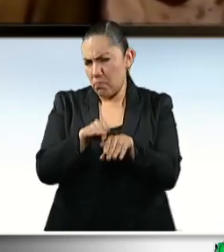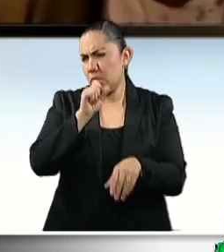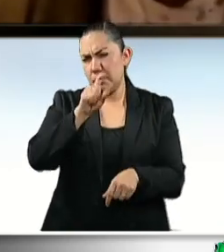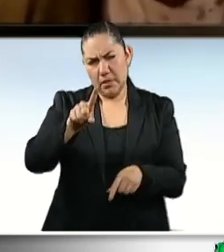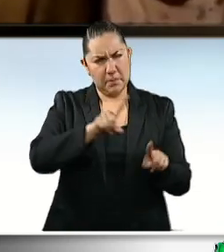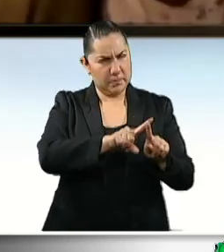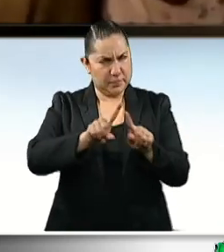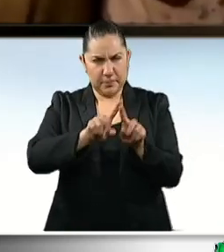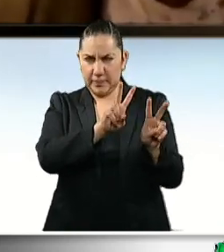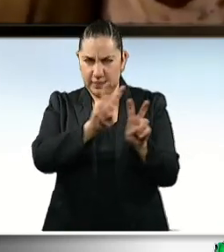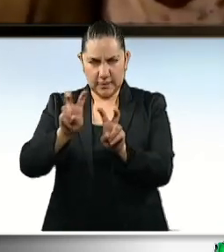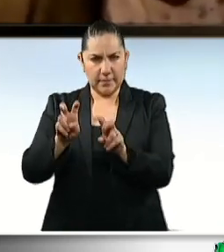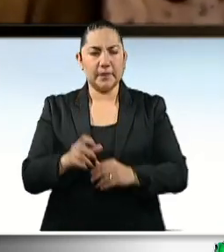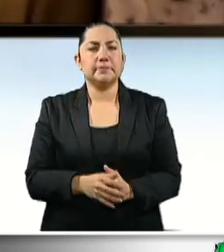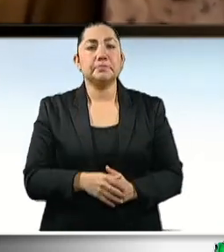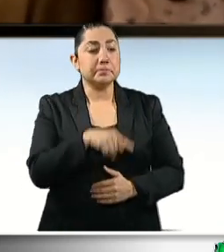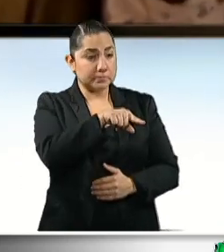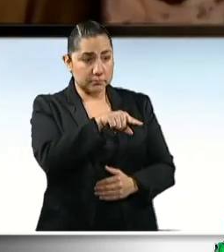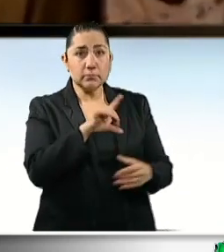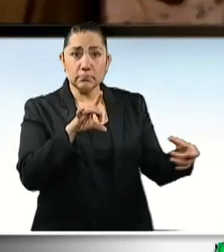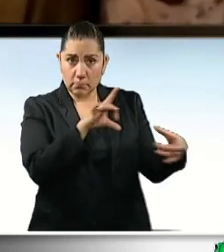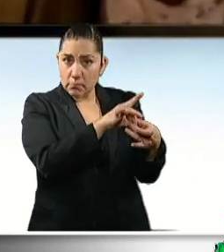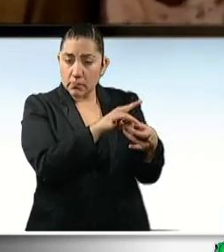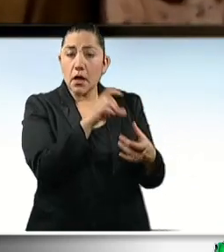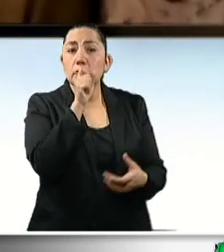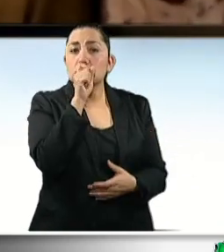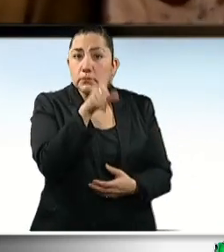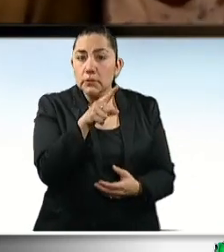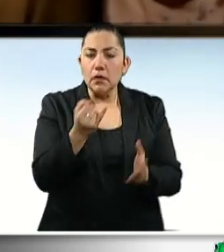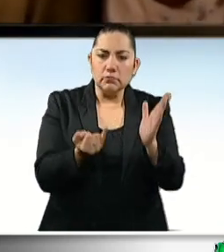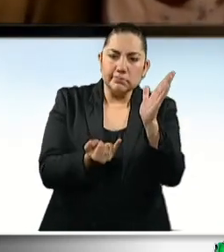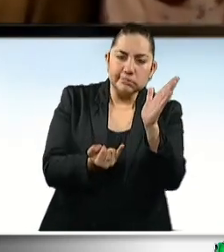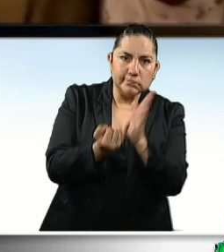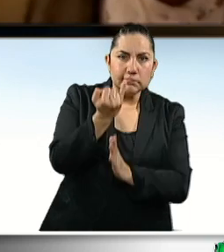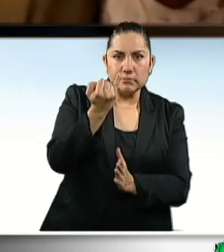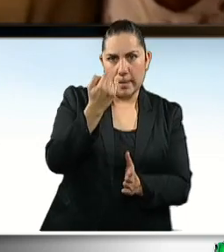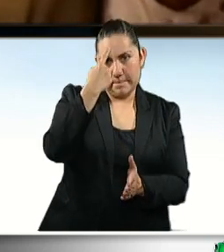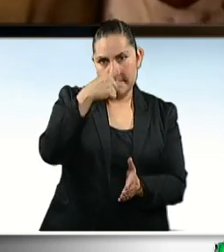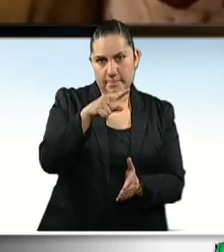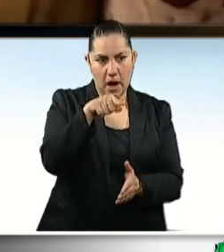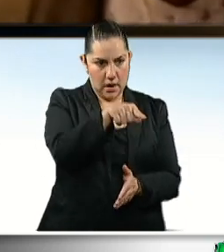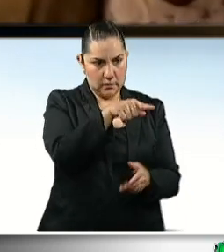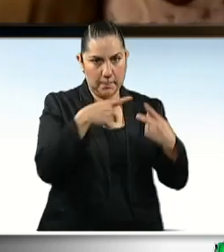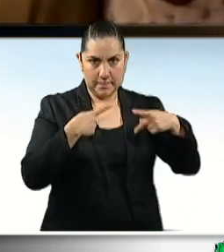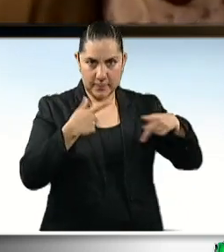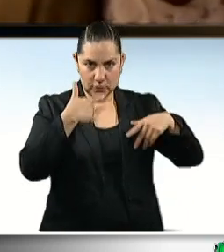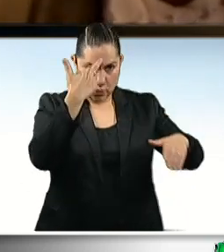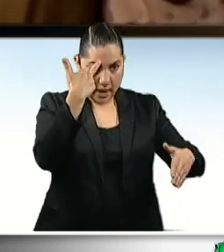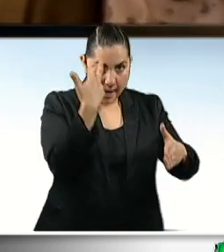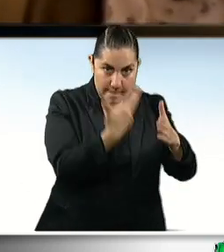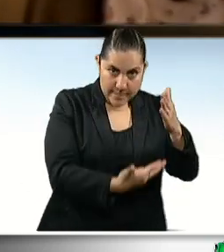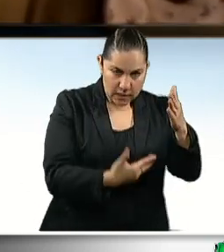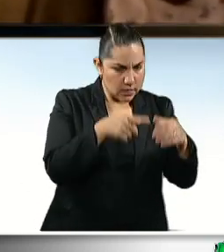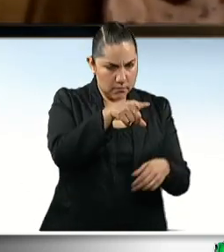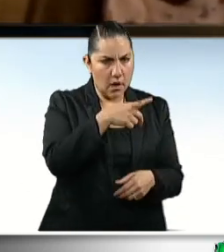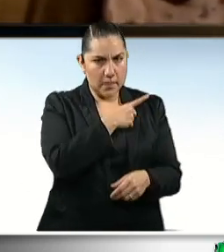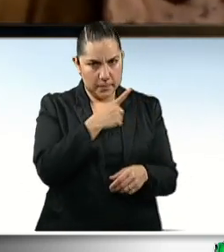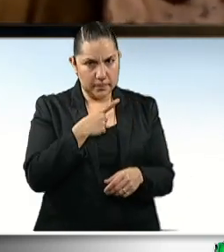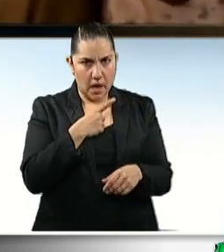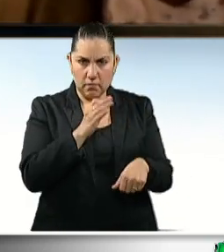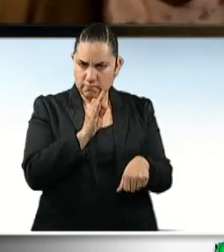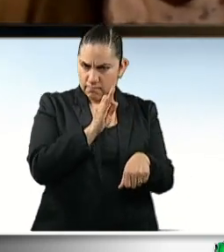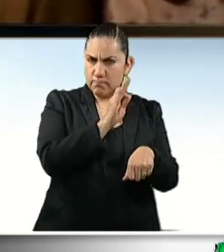y órdenes de protección para salvaguardar integralmente a las víctimas de la violencia. Ya se